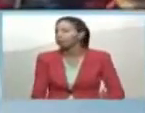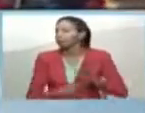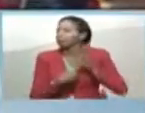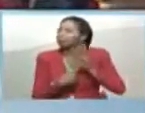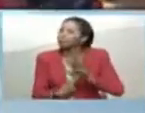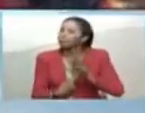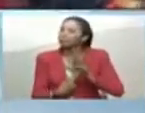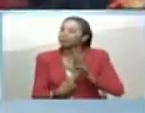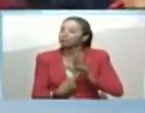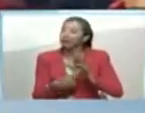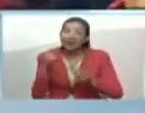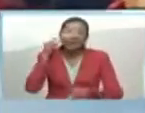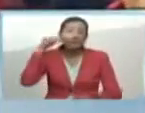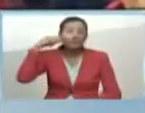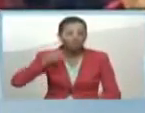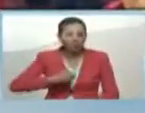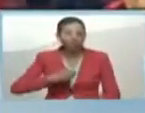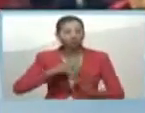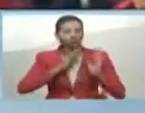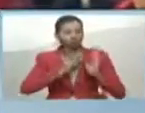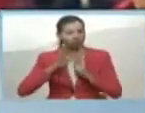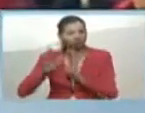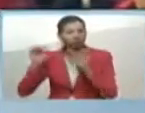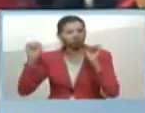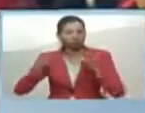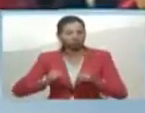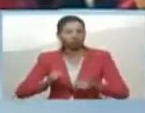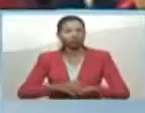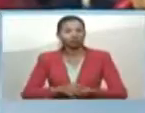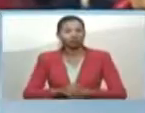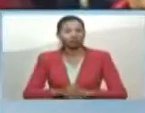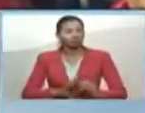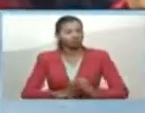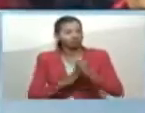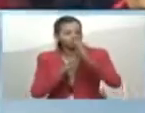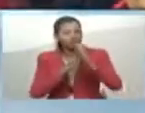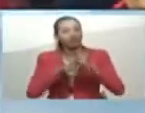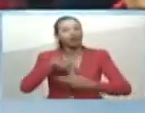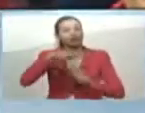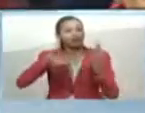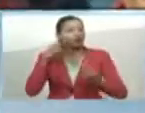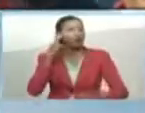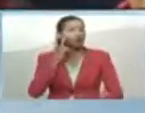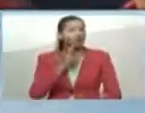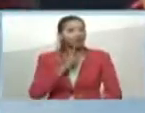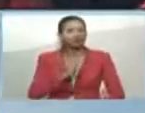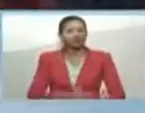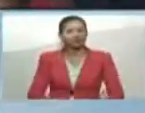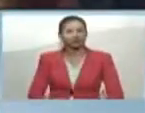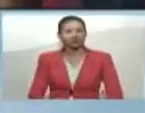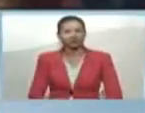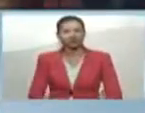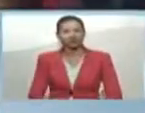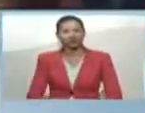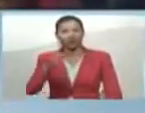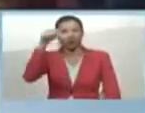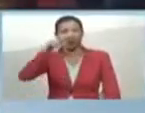demostrar que las mujeres organizadas somos la vanguardia de la revolución bolivariana. Y